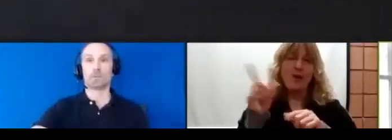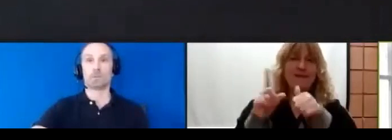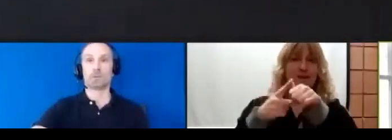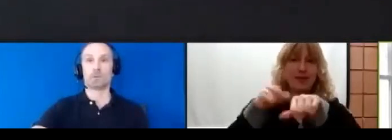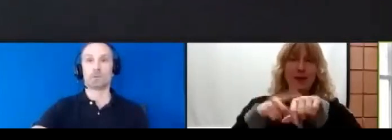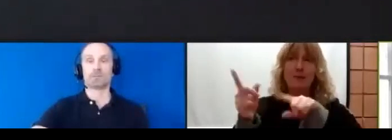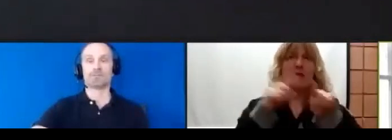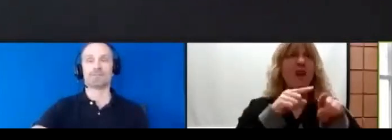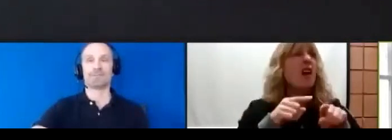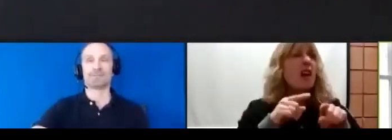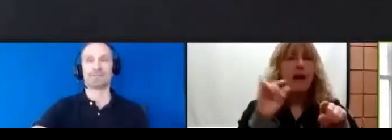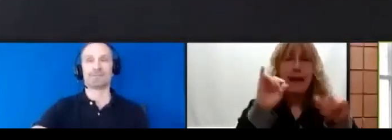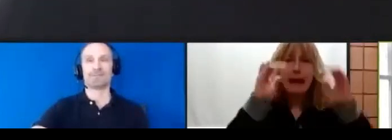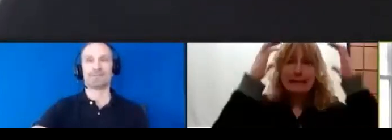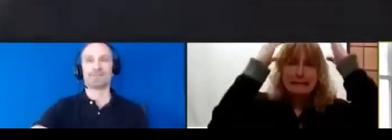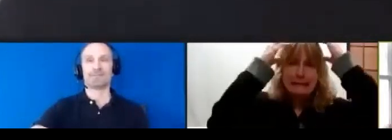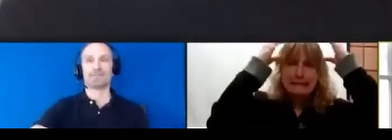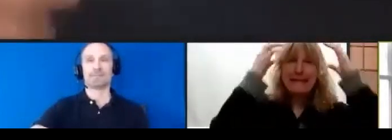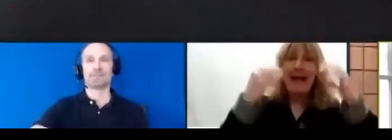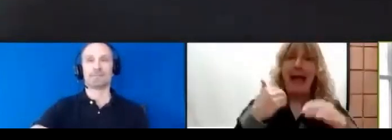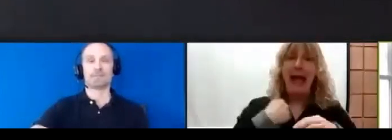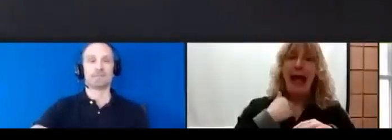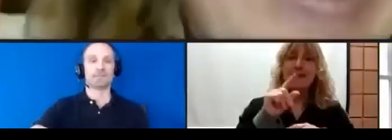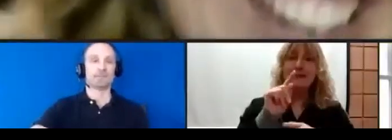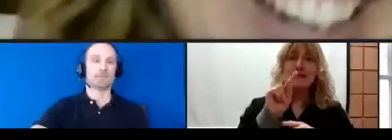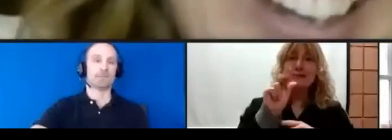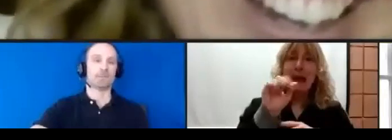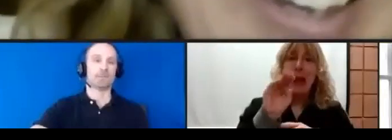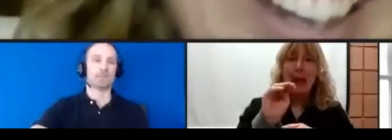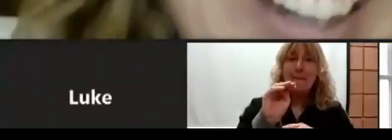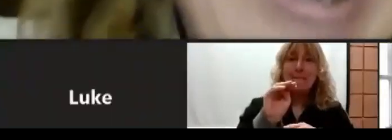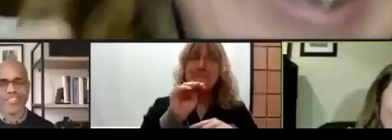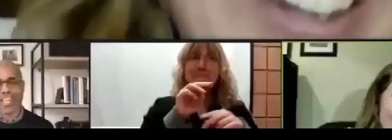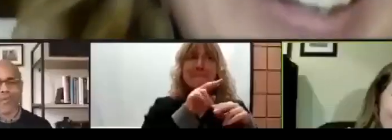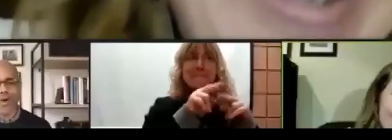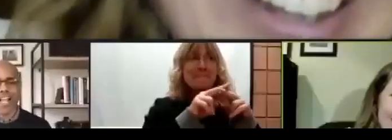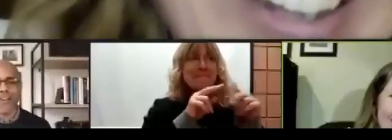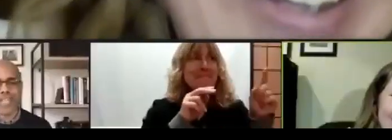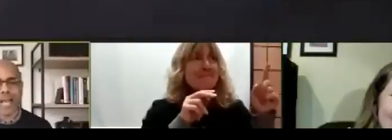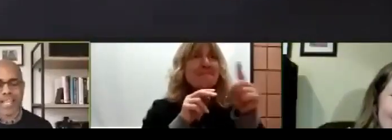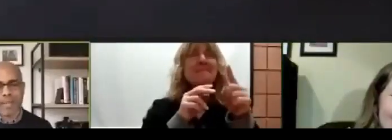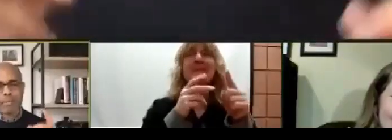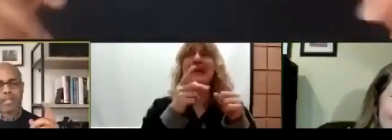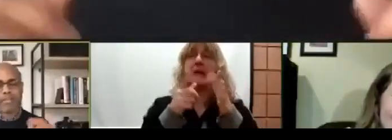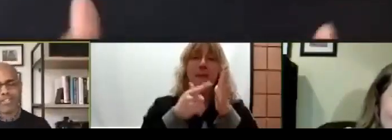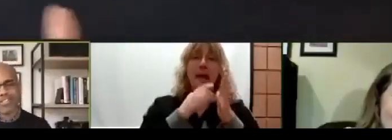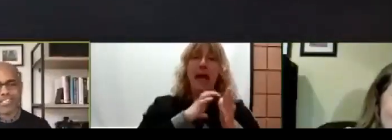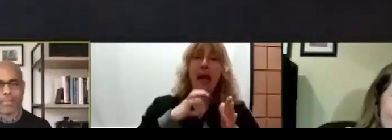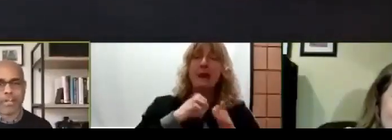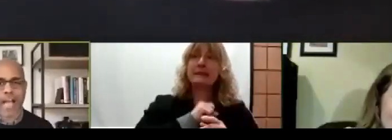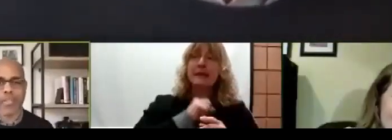increíblemente difícil y eso es muy interesante pero si en alguna vez estás en el